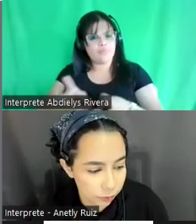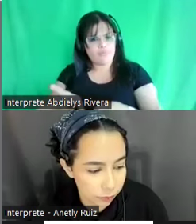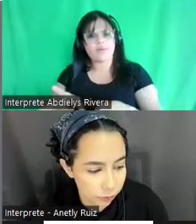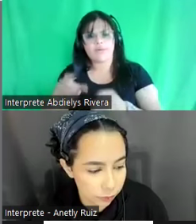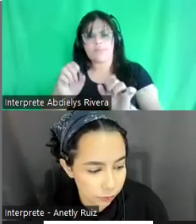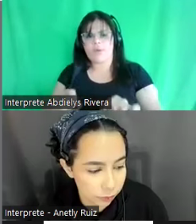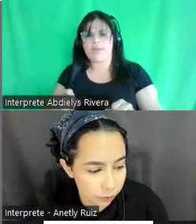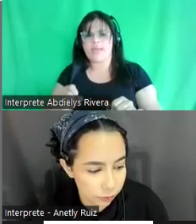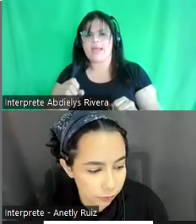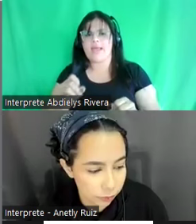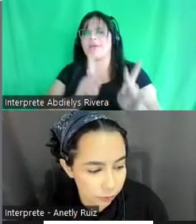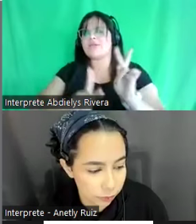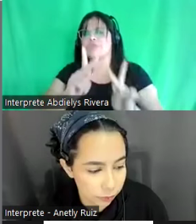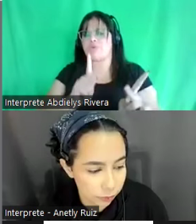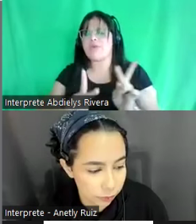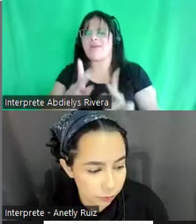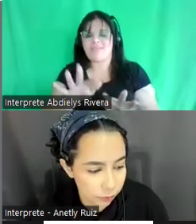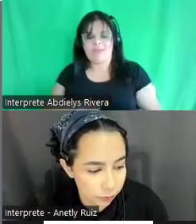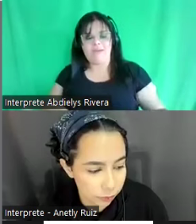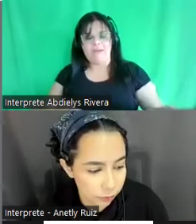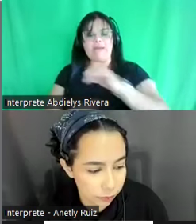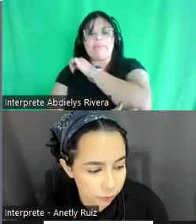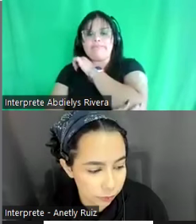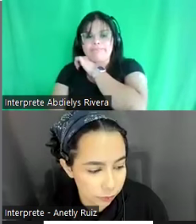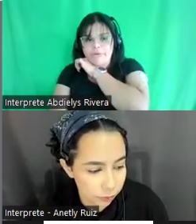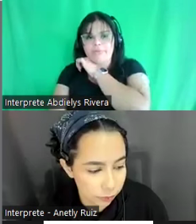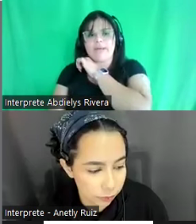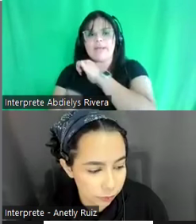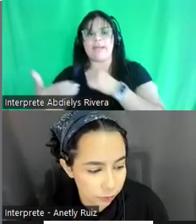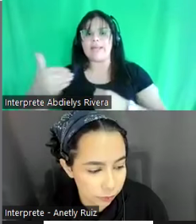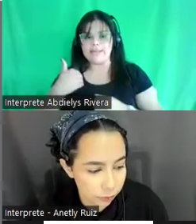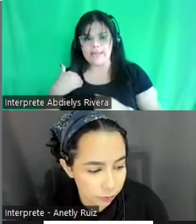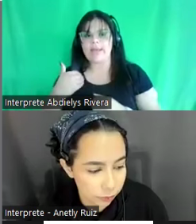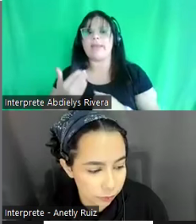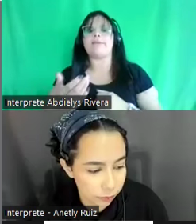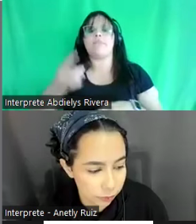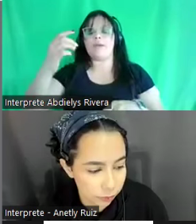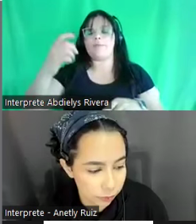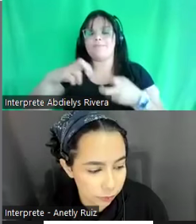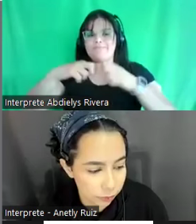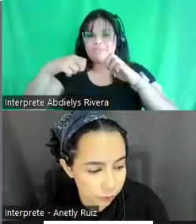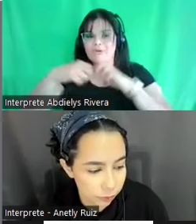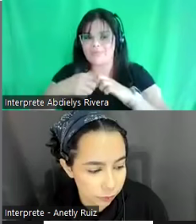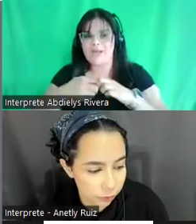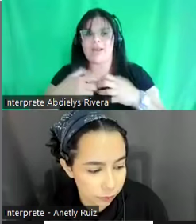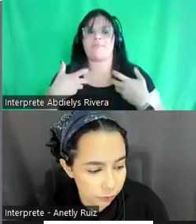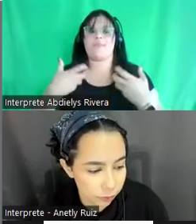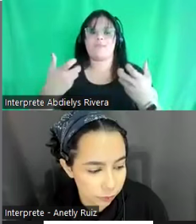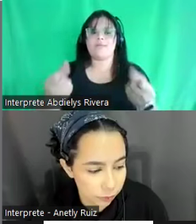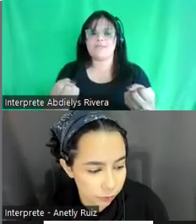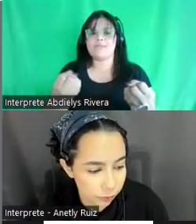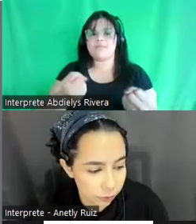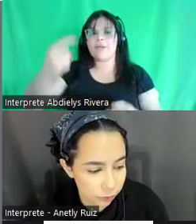pobres con servicios de salud limitados que presentan problemas de salud mental y o deterioros cognitivos que